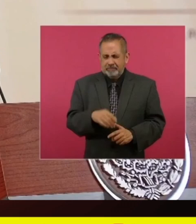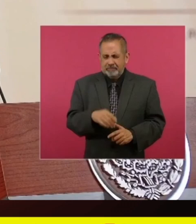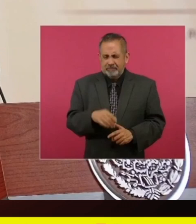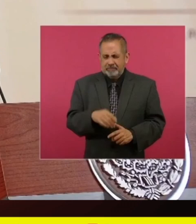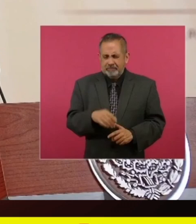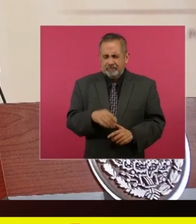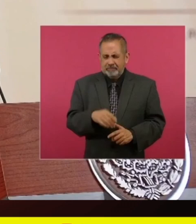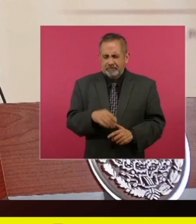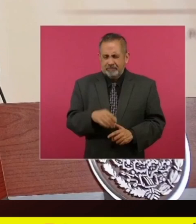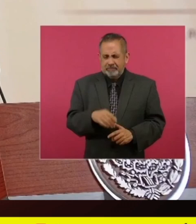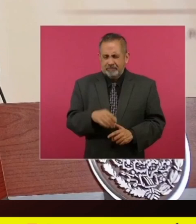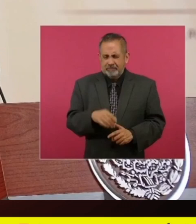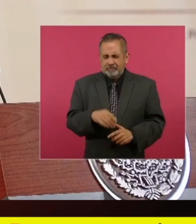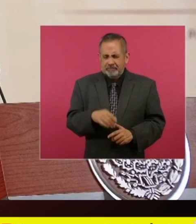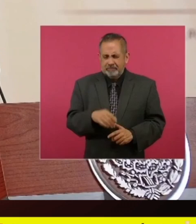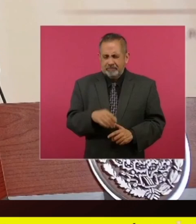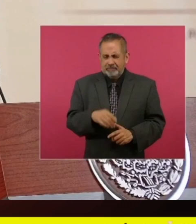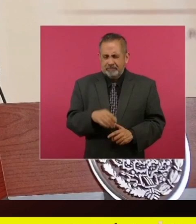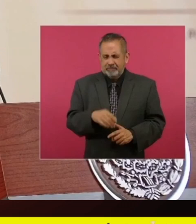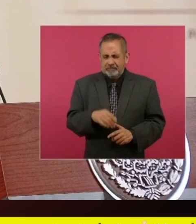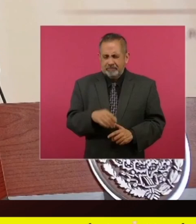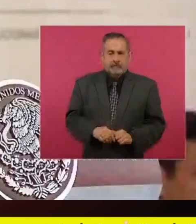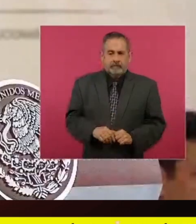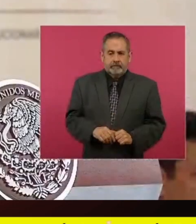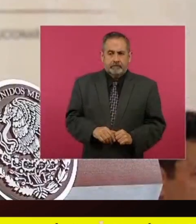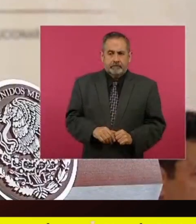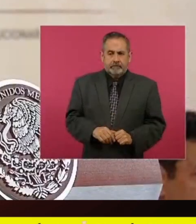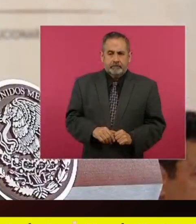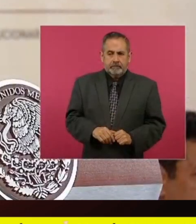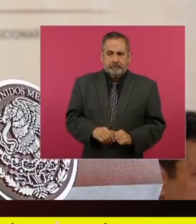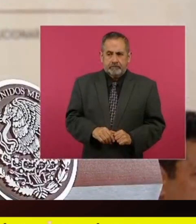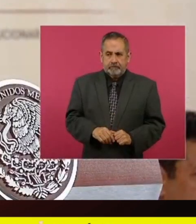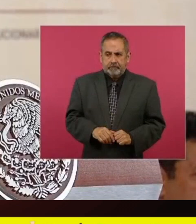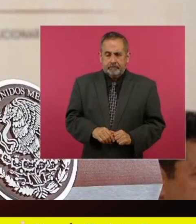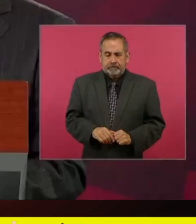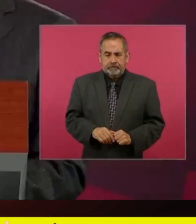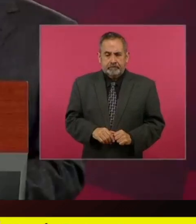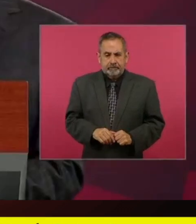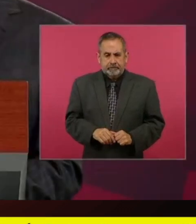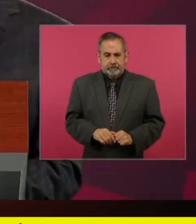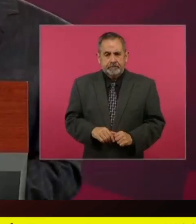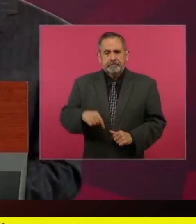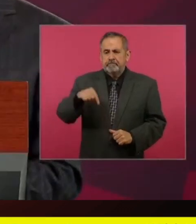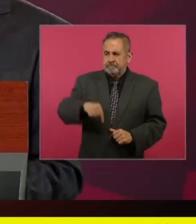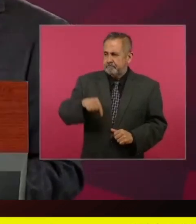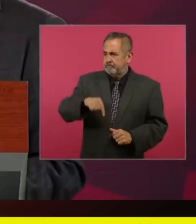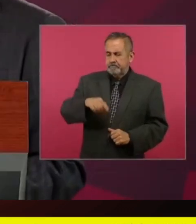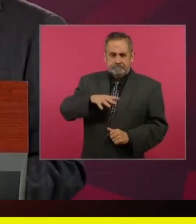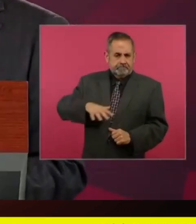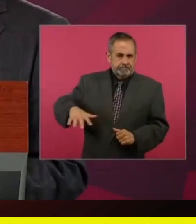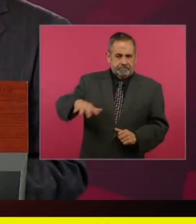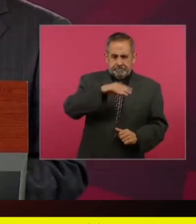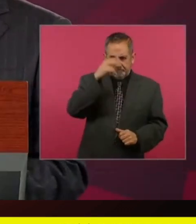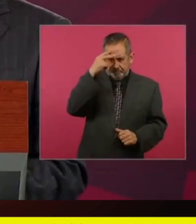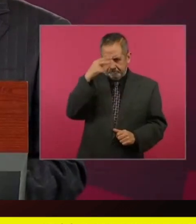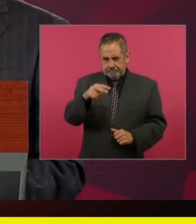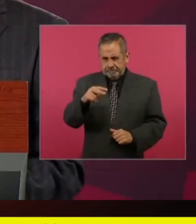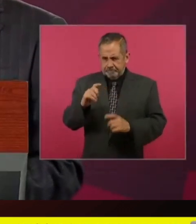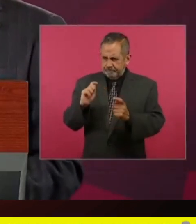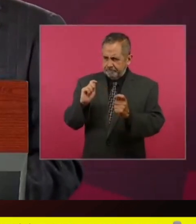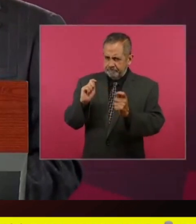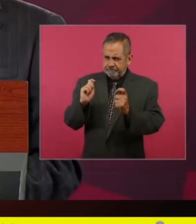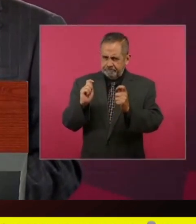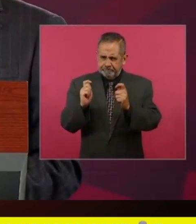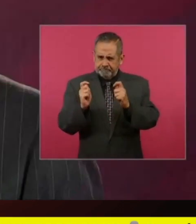yo no sé por qué se espantan tanto de vaya a buscar